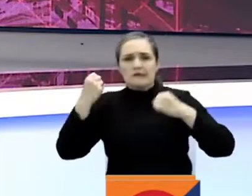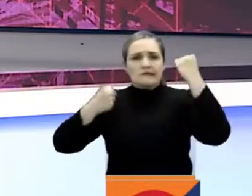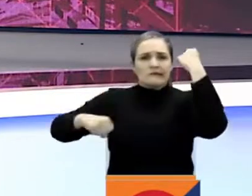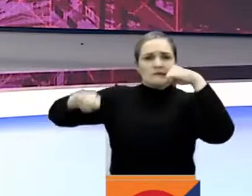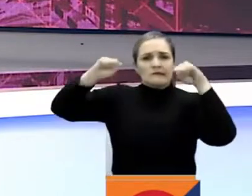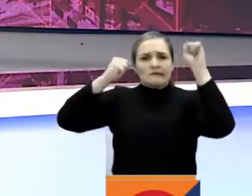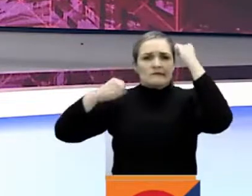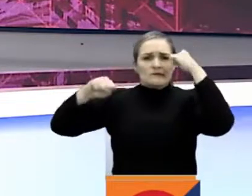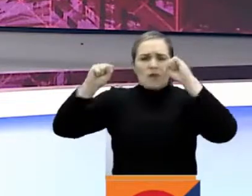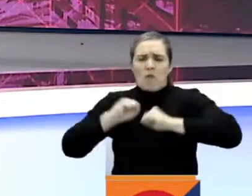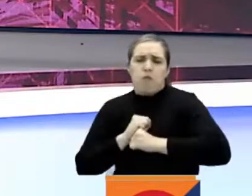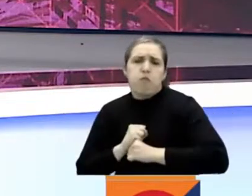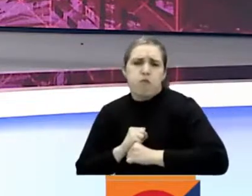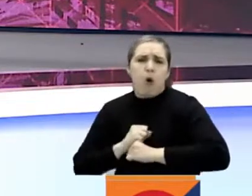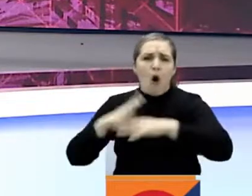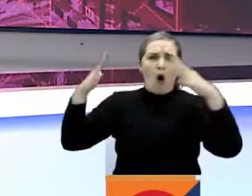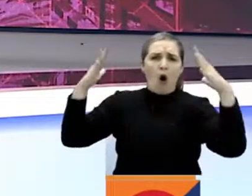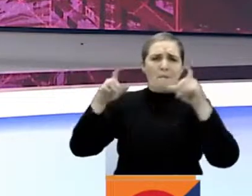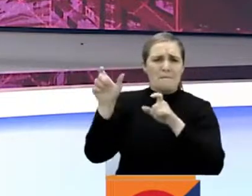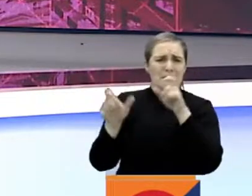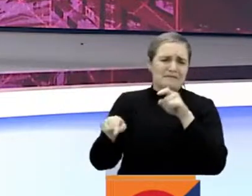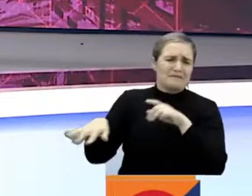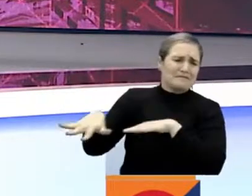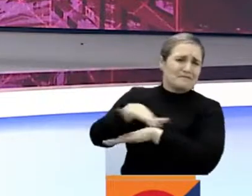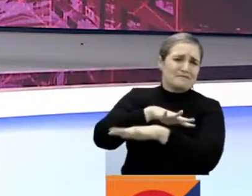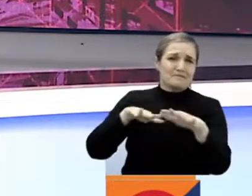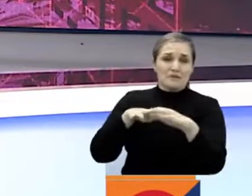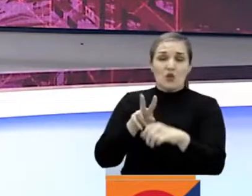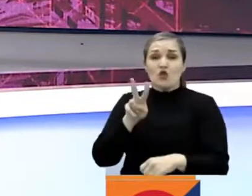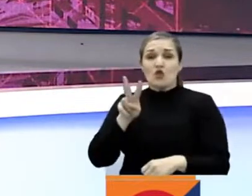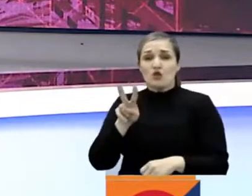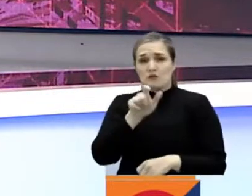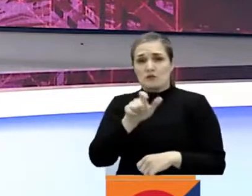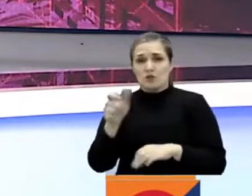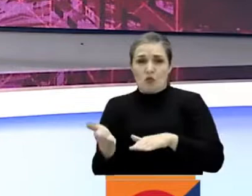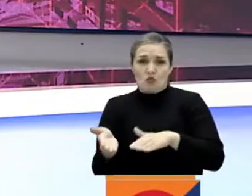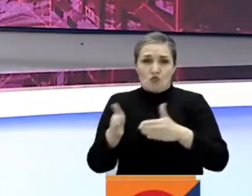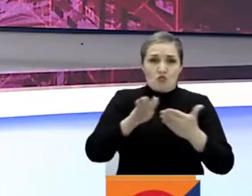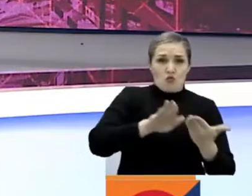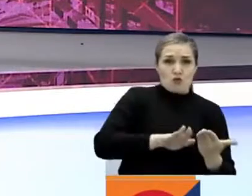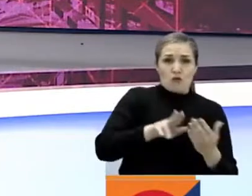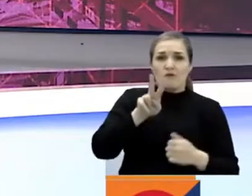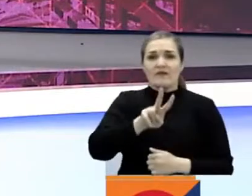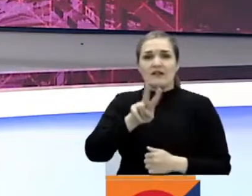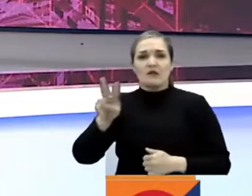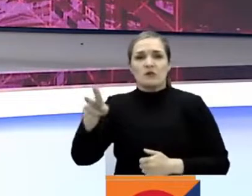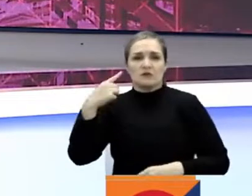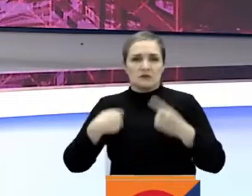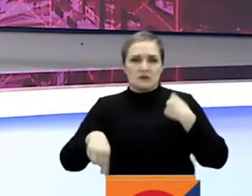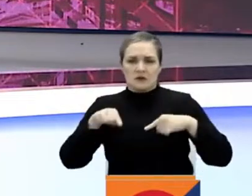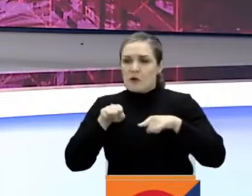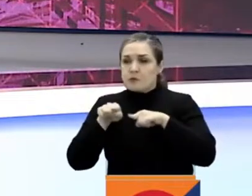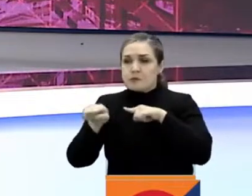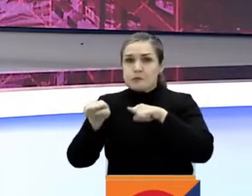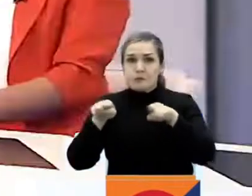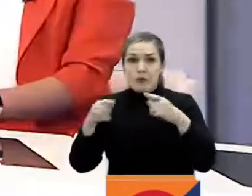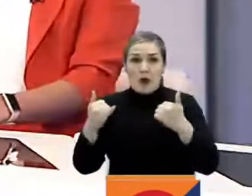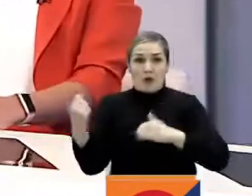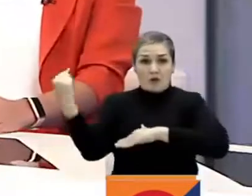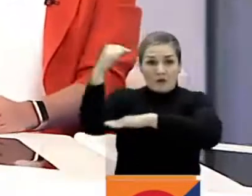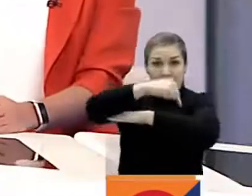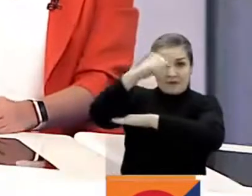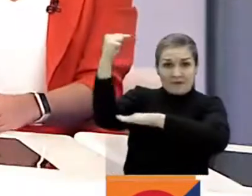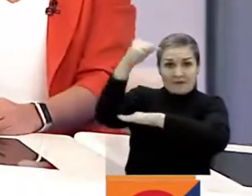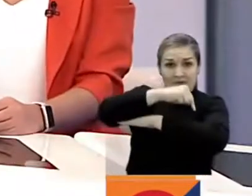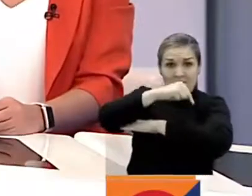de cilindro de gas. Hasta el momento las autoridades reportan 2 muertos y 22 heridos. Vamos al puerto petrolero con nuestra enviada